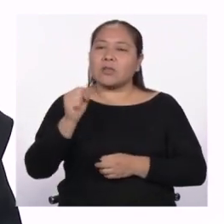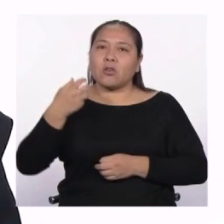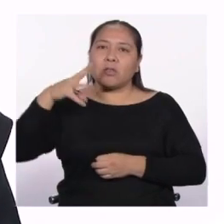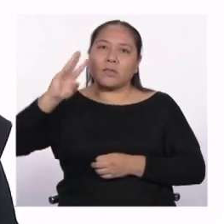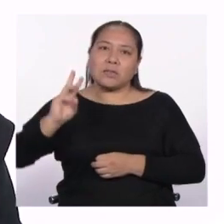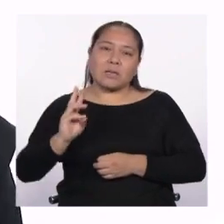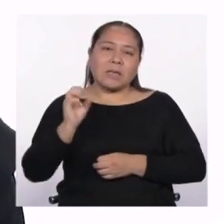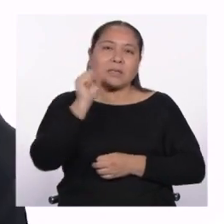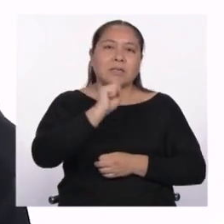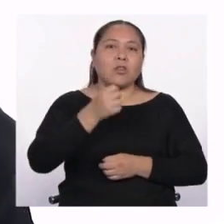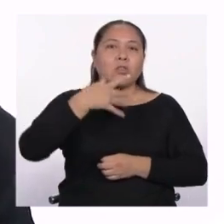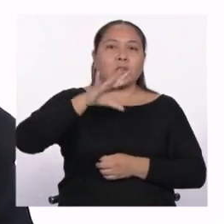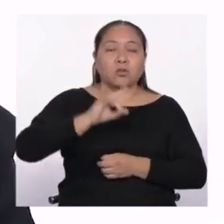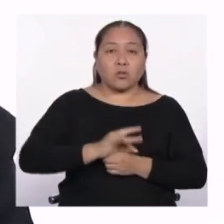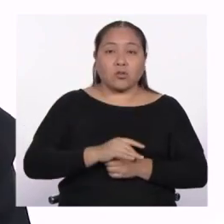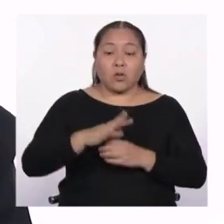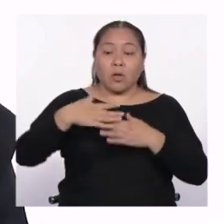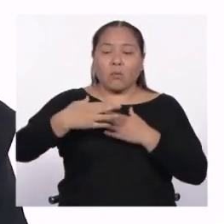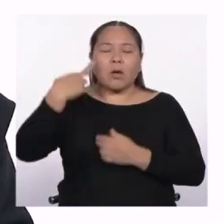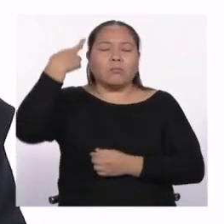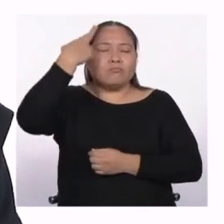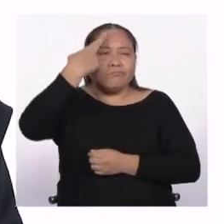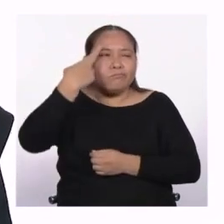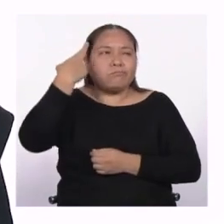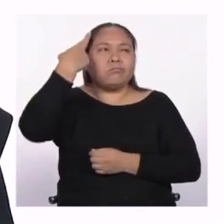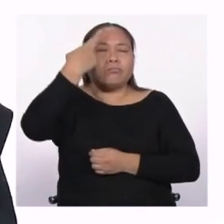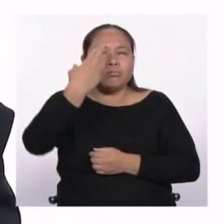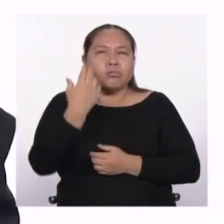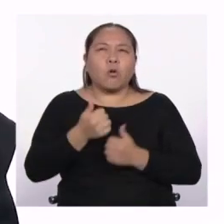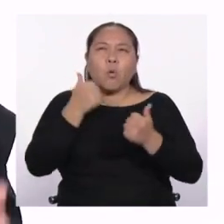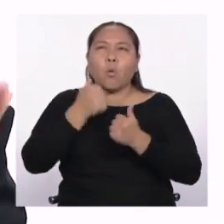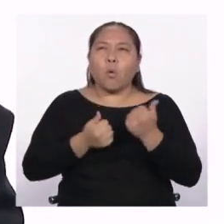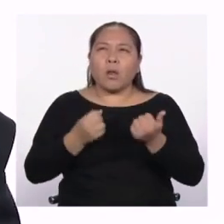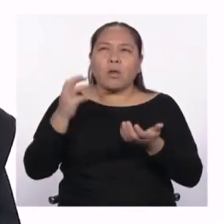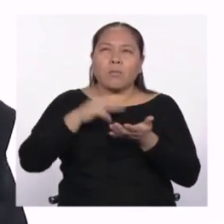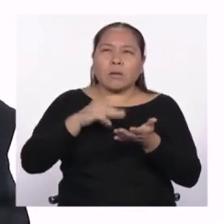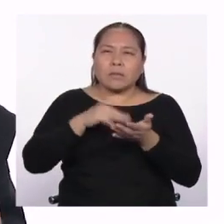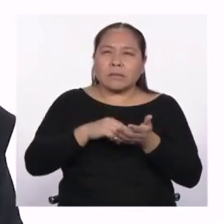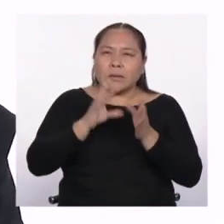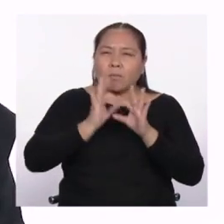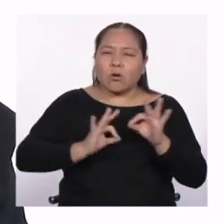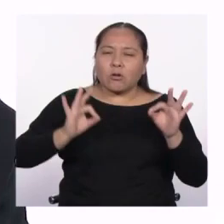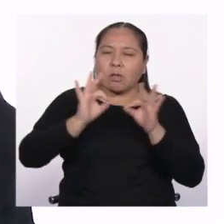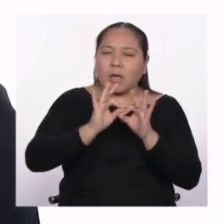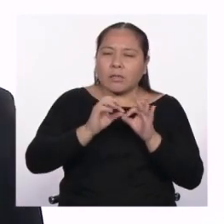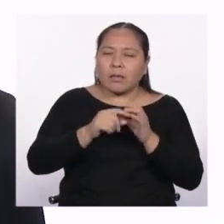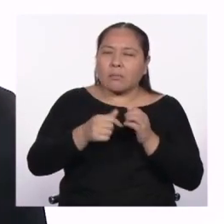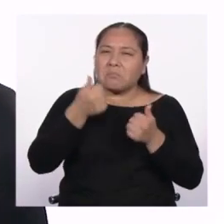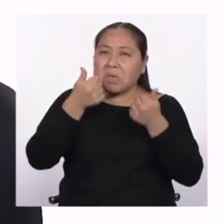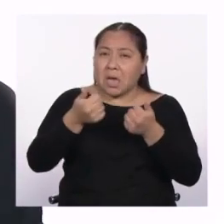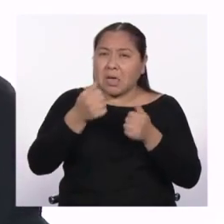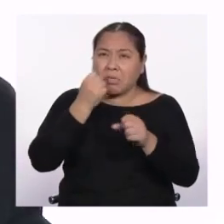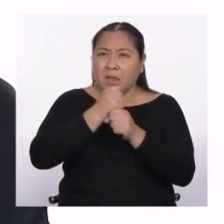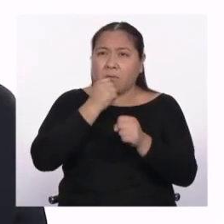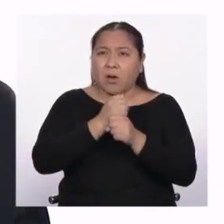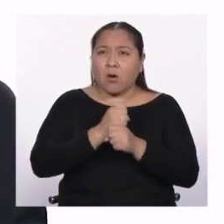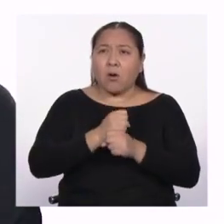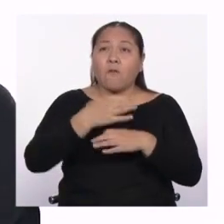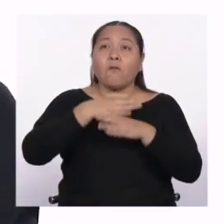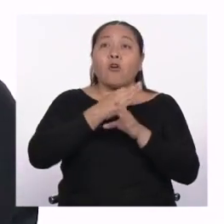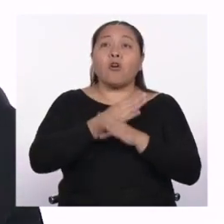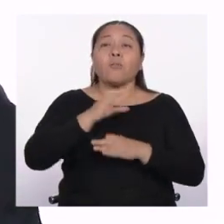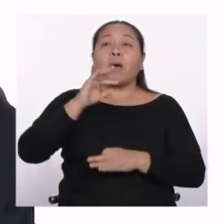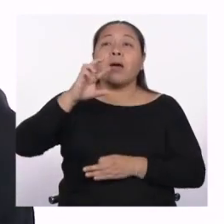al XVIII, y luego reflexionaremos sobre qué tan eficaz ha sido el sistema republicano para resolver los